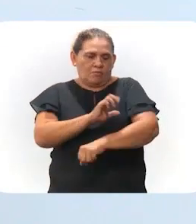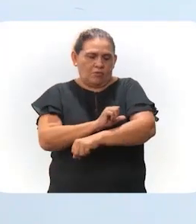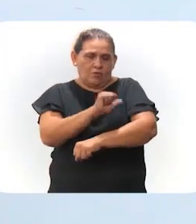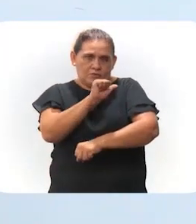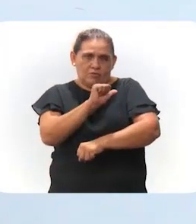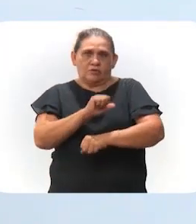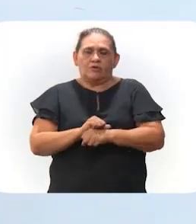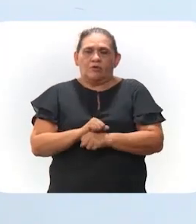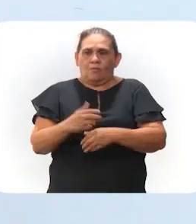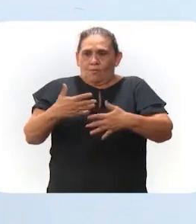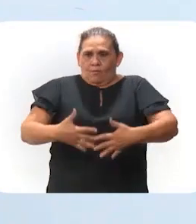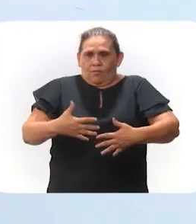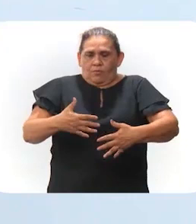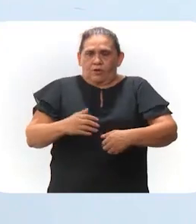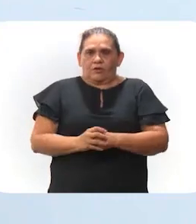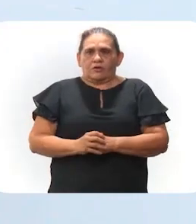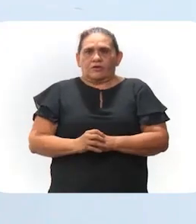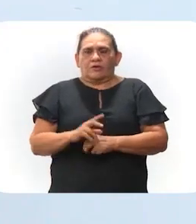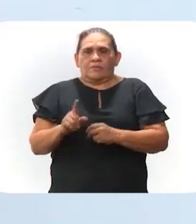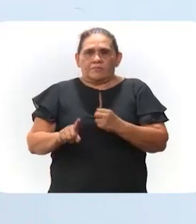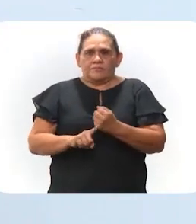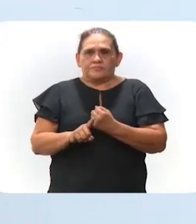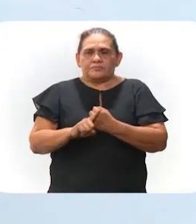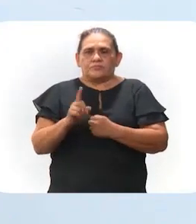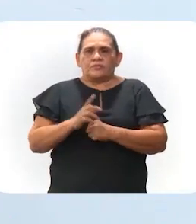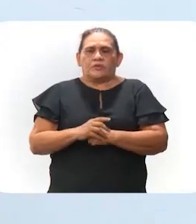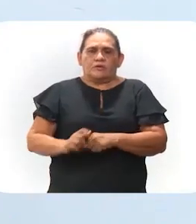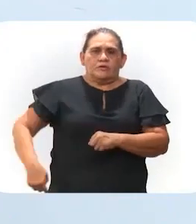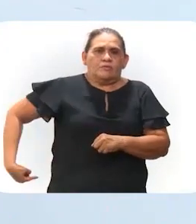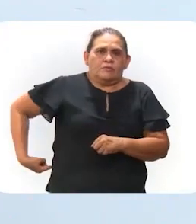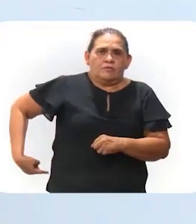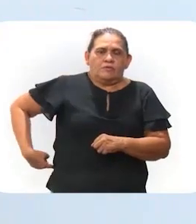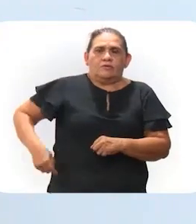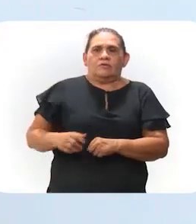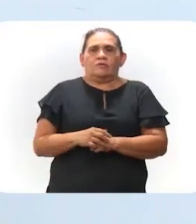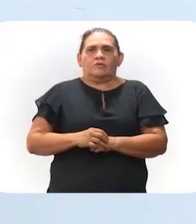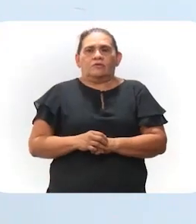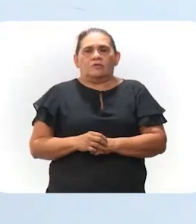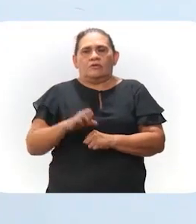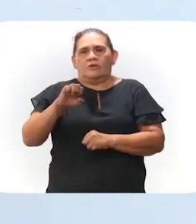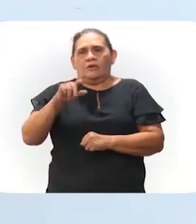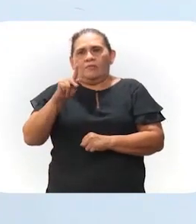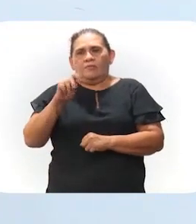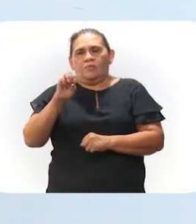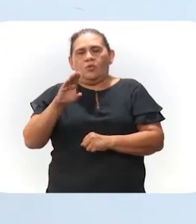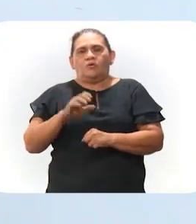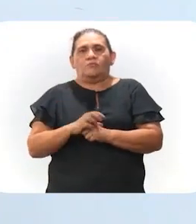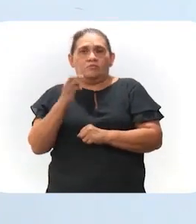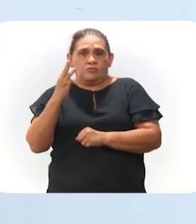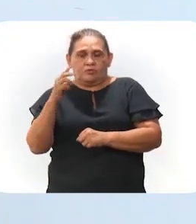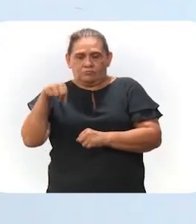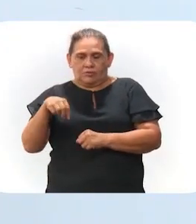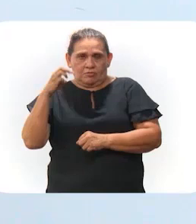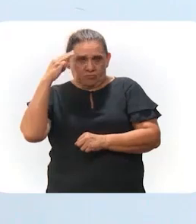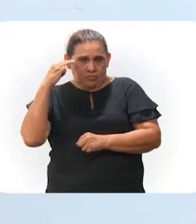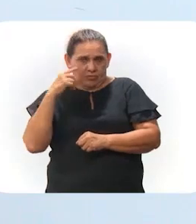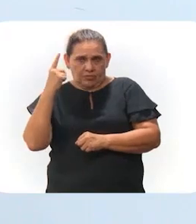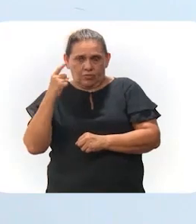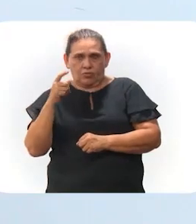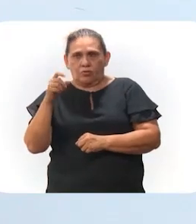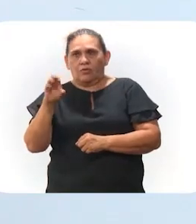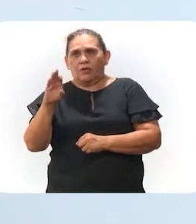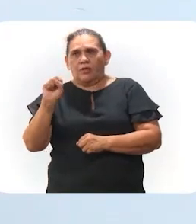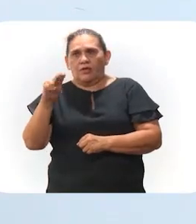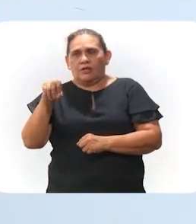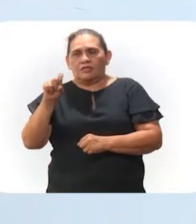hipertensión arterial, obesidad, inmunosupresión, insuficiencia renal crónica y EPOC. 13 residían en Mérida, 1 en